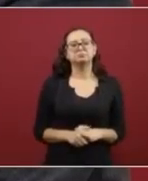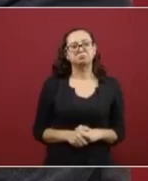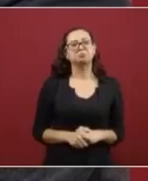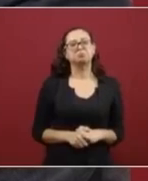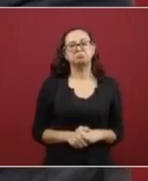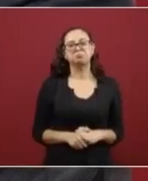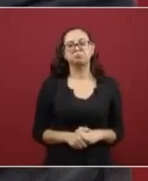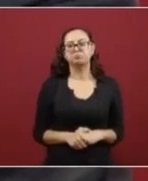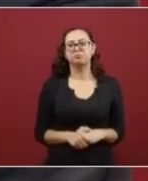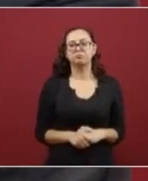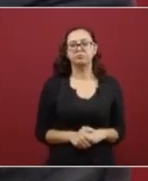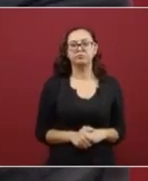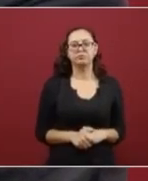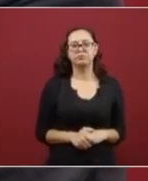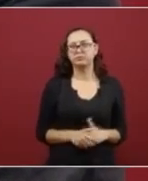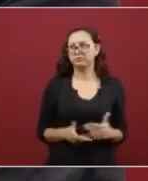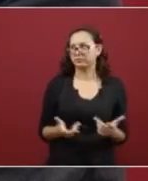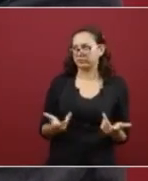¿cómo se le va a dar